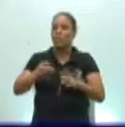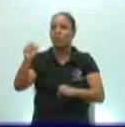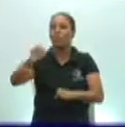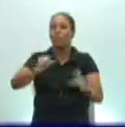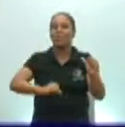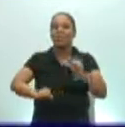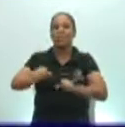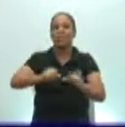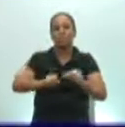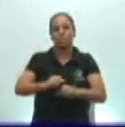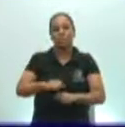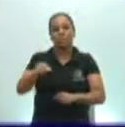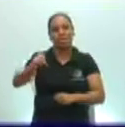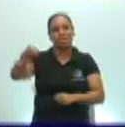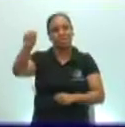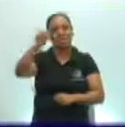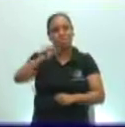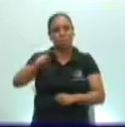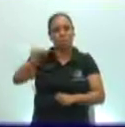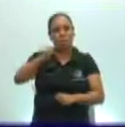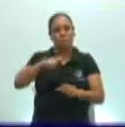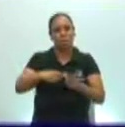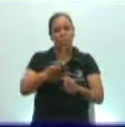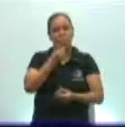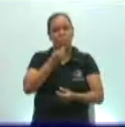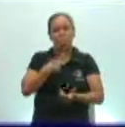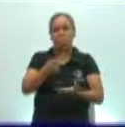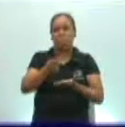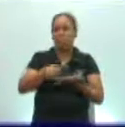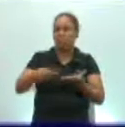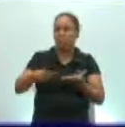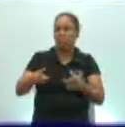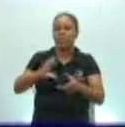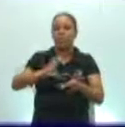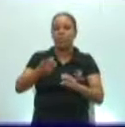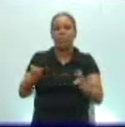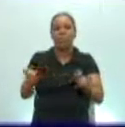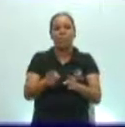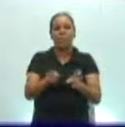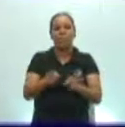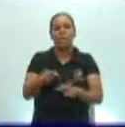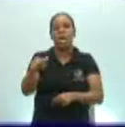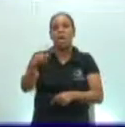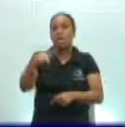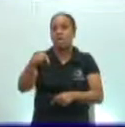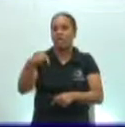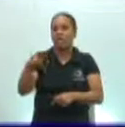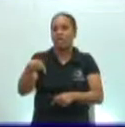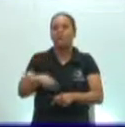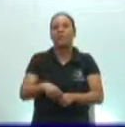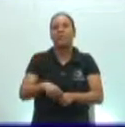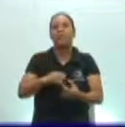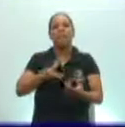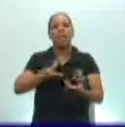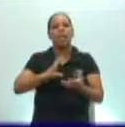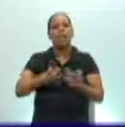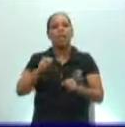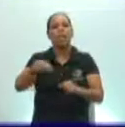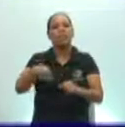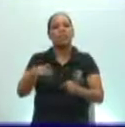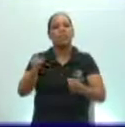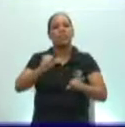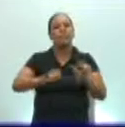moleculares. Pero ¿cómo podemos representar de forma abreviada y escrita la composición de estas sustancias